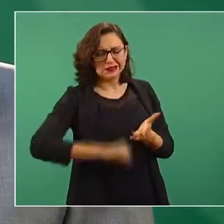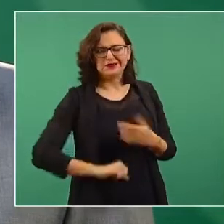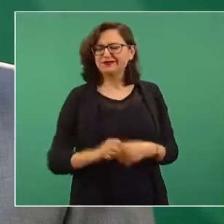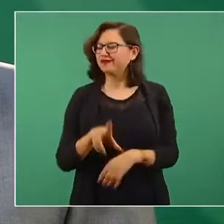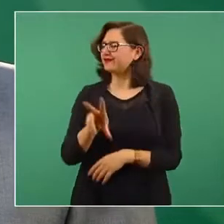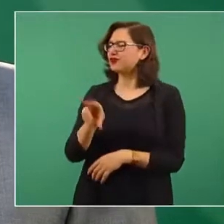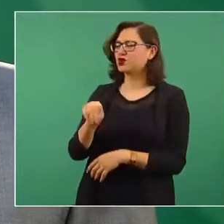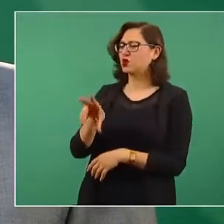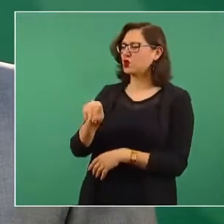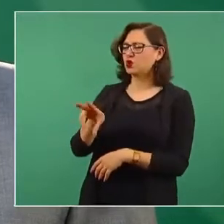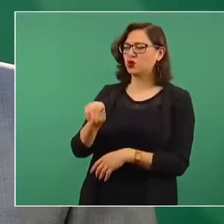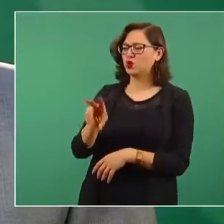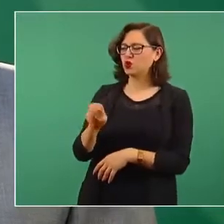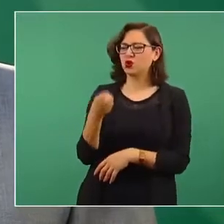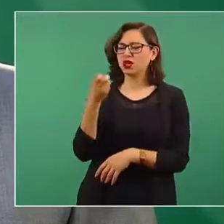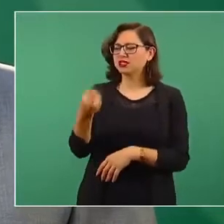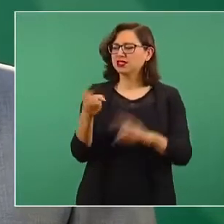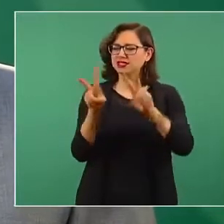Básicamente,